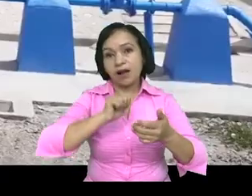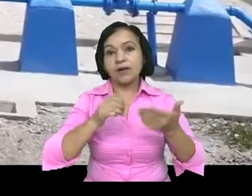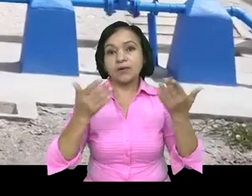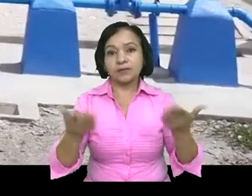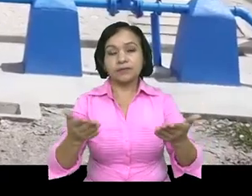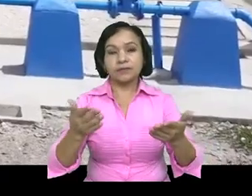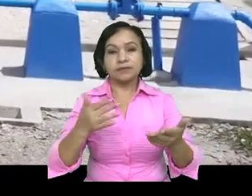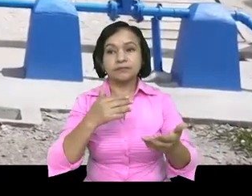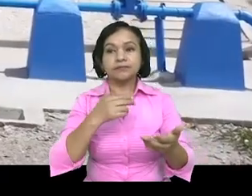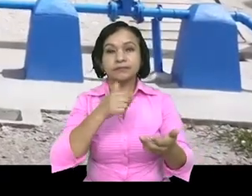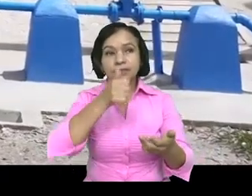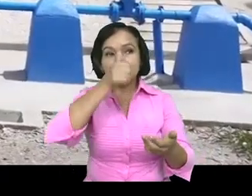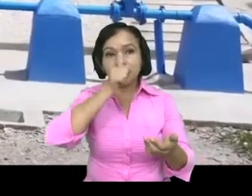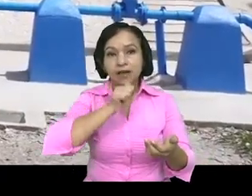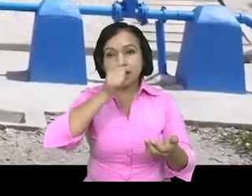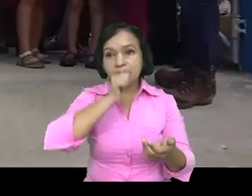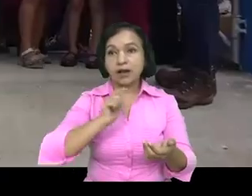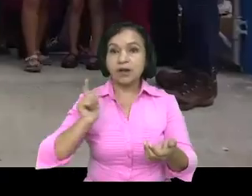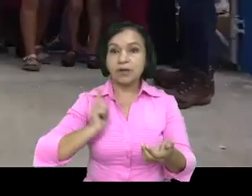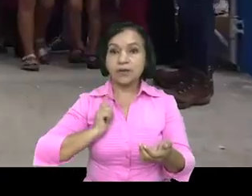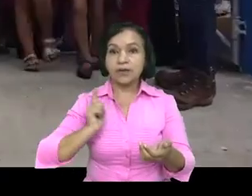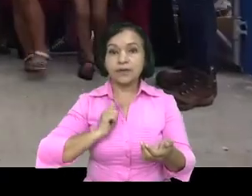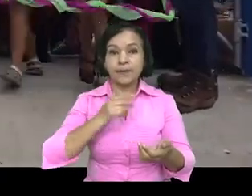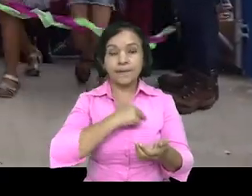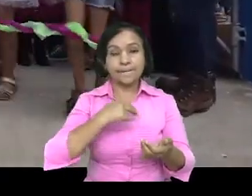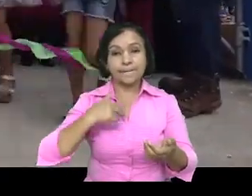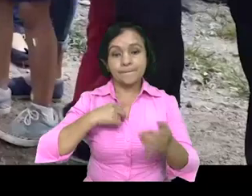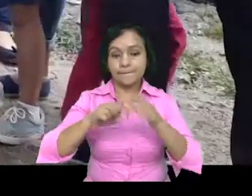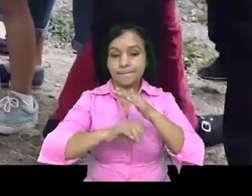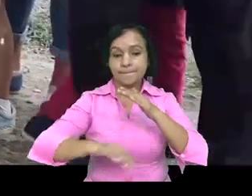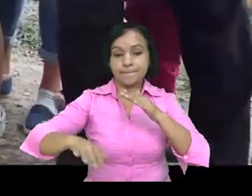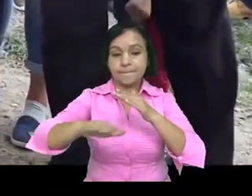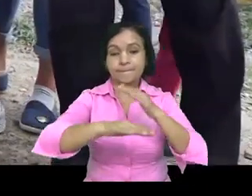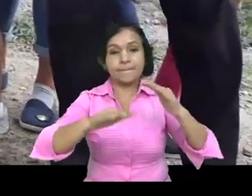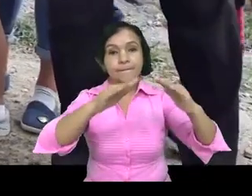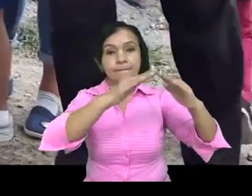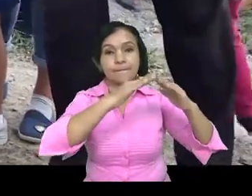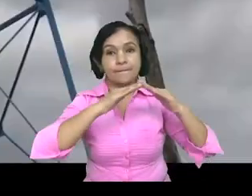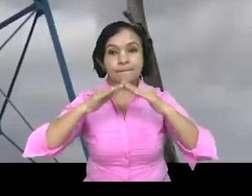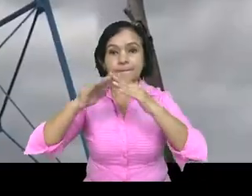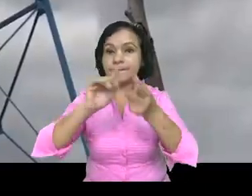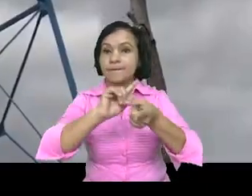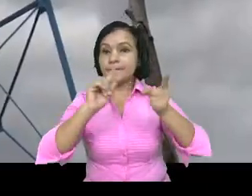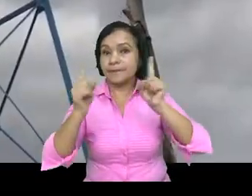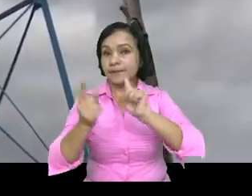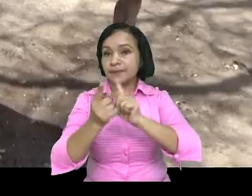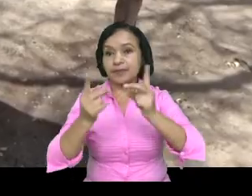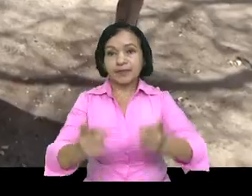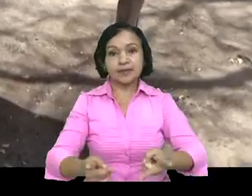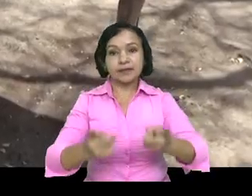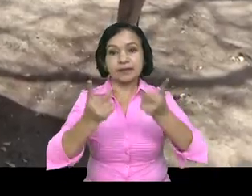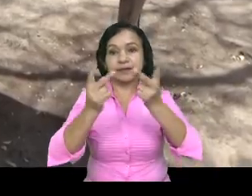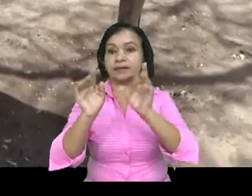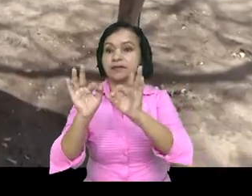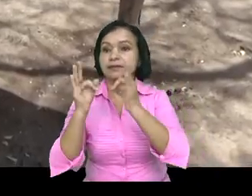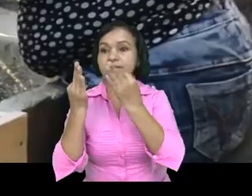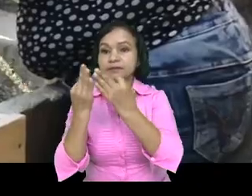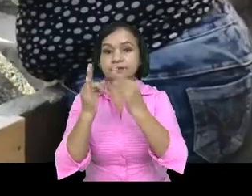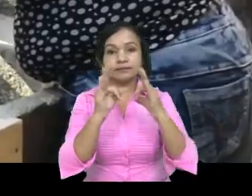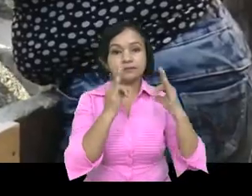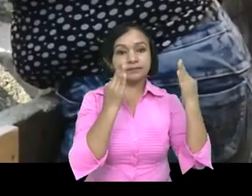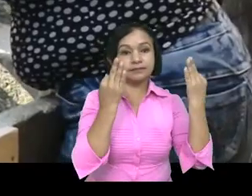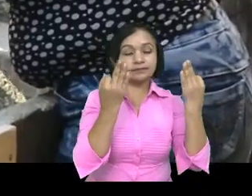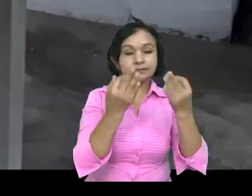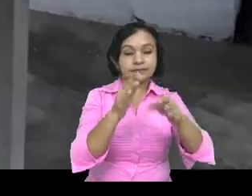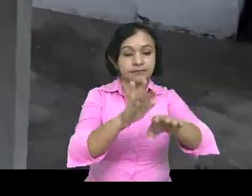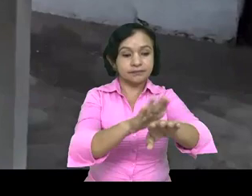un sistema de agua potable tiene un gran impacto social en las comunidades porque cambia la manera de vivir de las familias. Sentimientos que